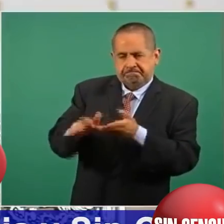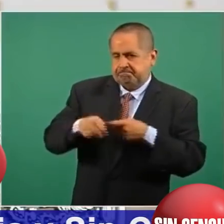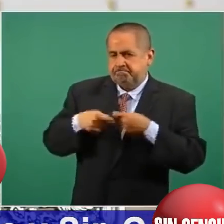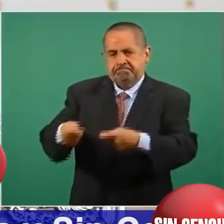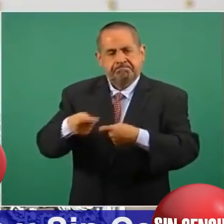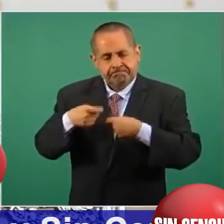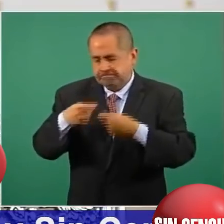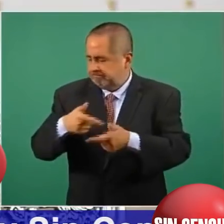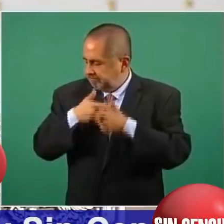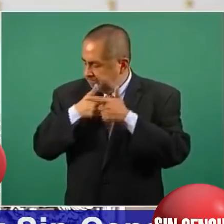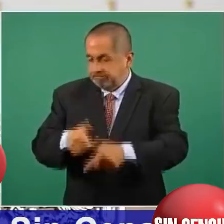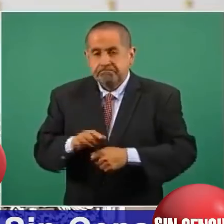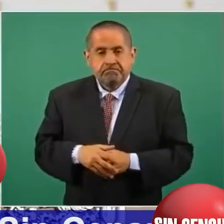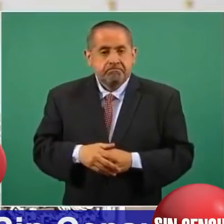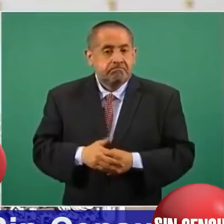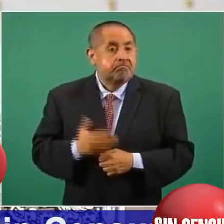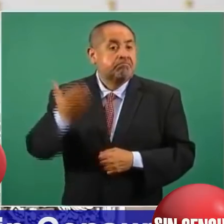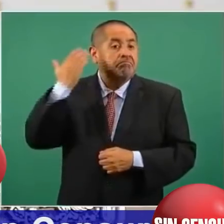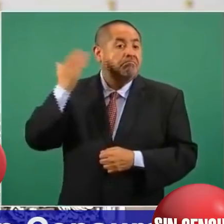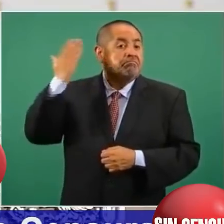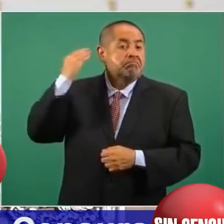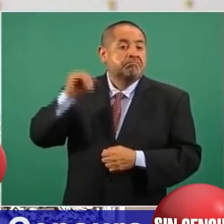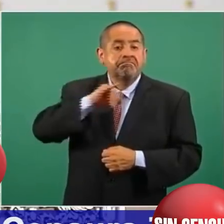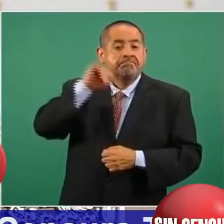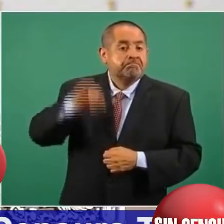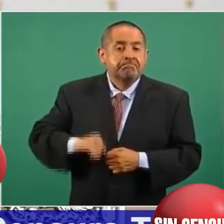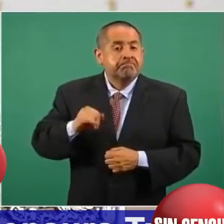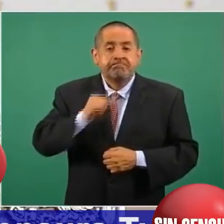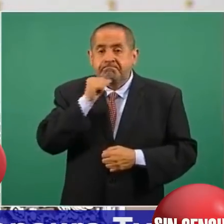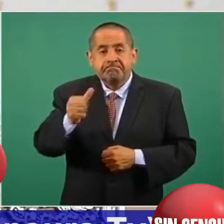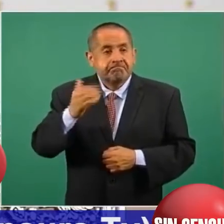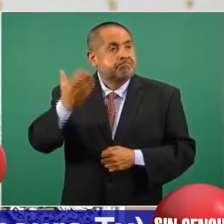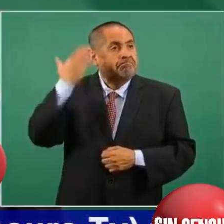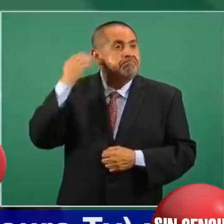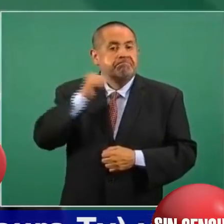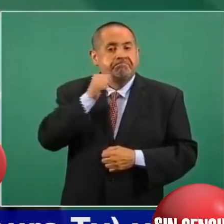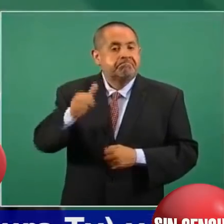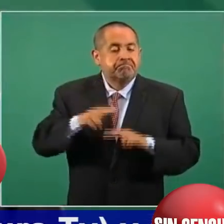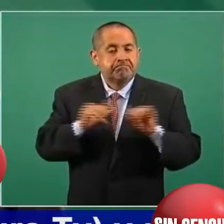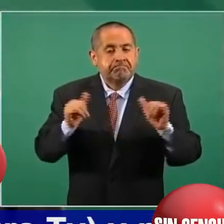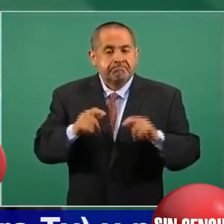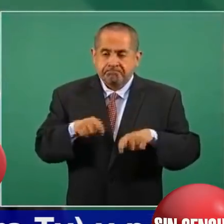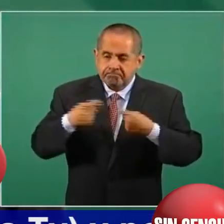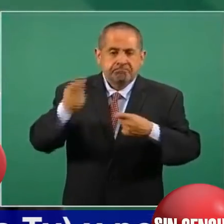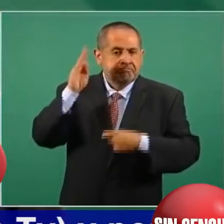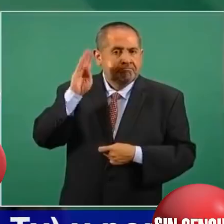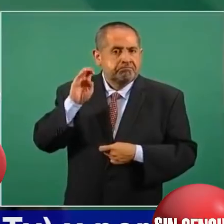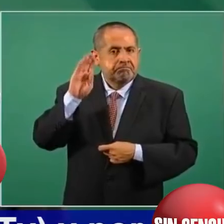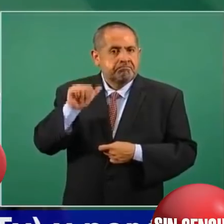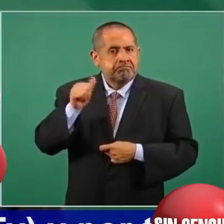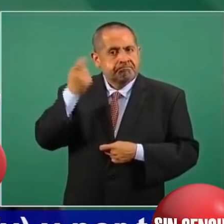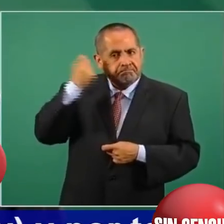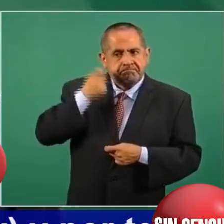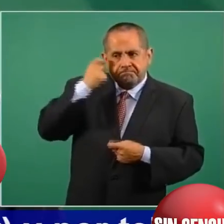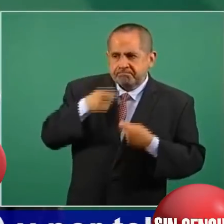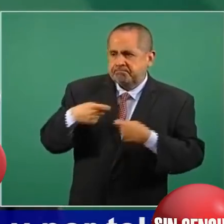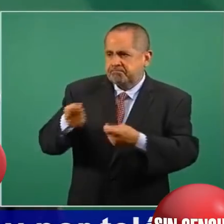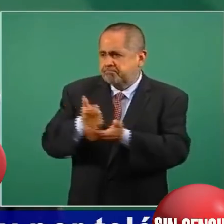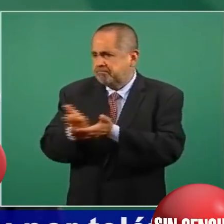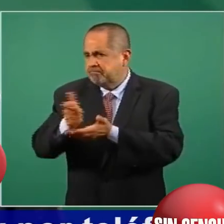Nunca se había apoyado con becas a tantos